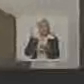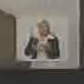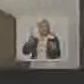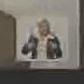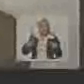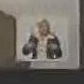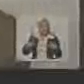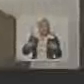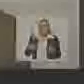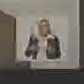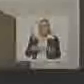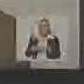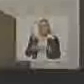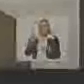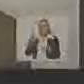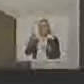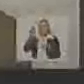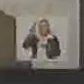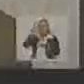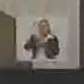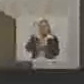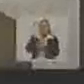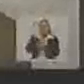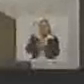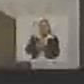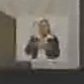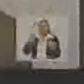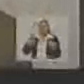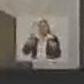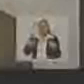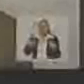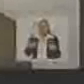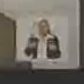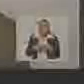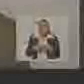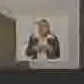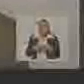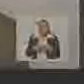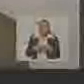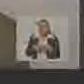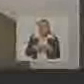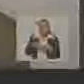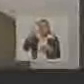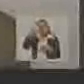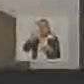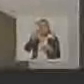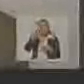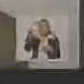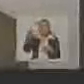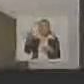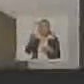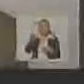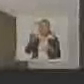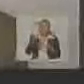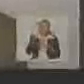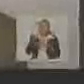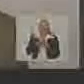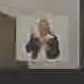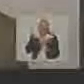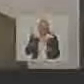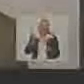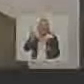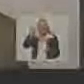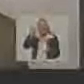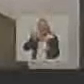y debemos incidir con las políticas, con las decisiones, con las medidas que se tomen a nivel de gobierno central